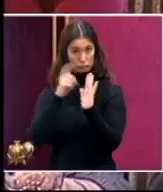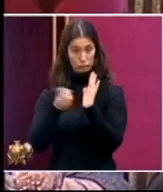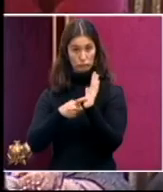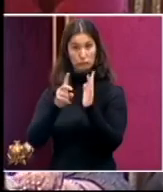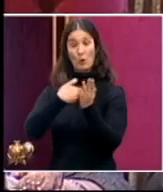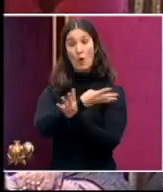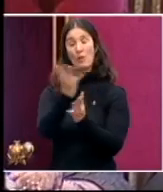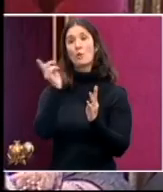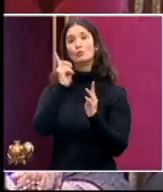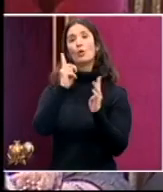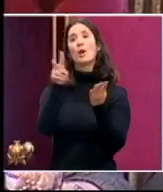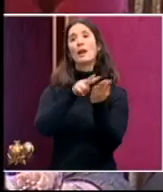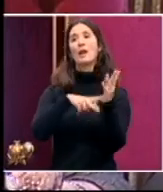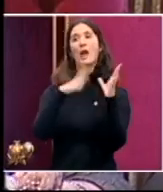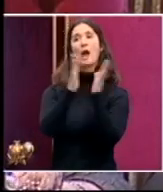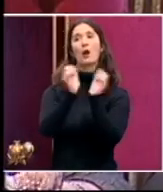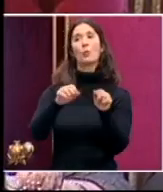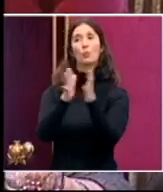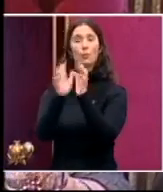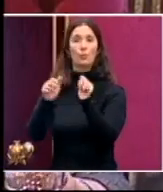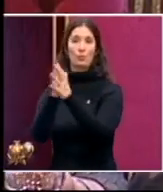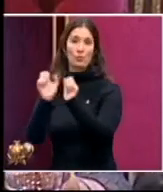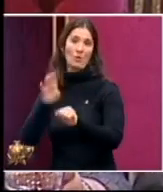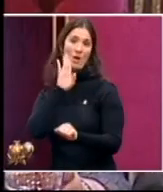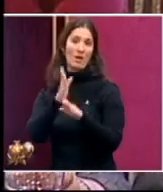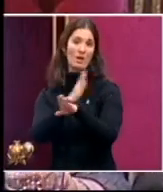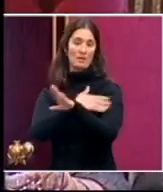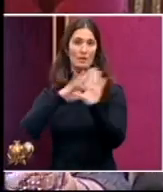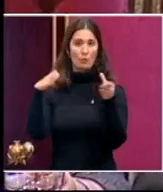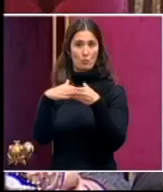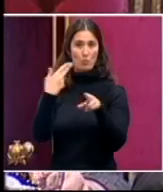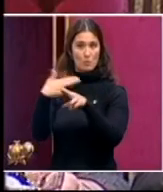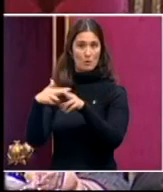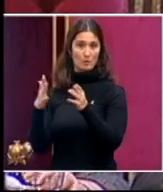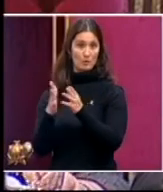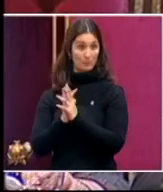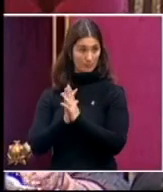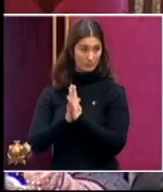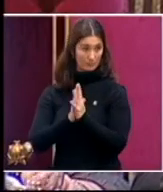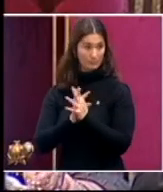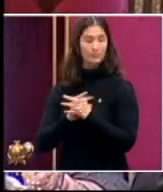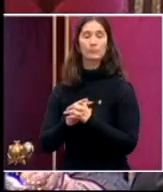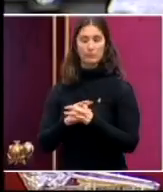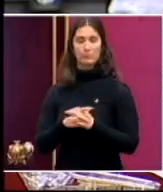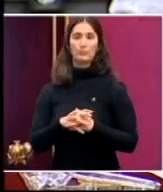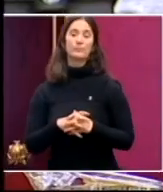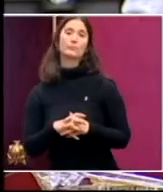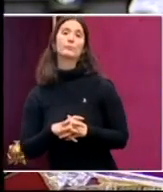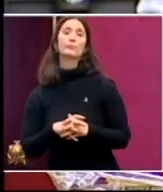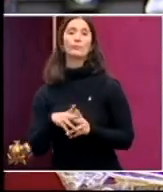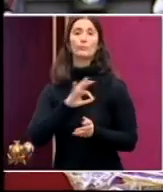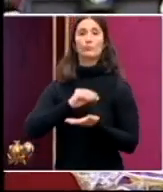resto los acuerdos evidentemente establecidos por todos los grupos políticos y consensuados por todos los grupos políticos. Señor